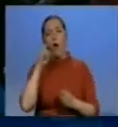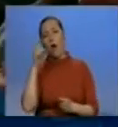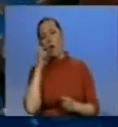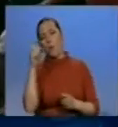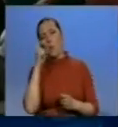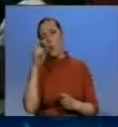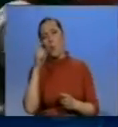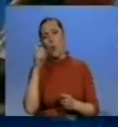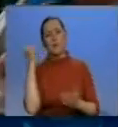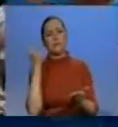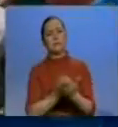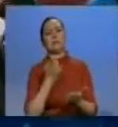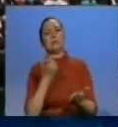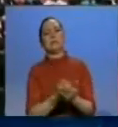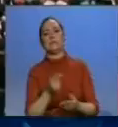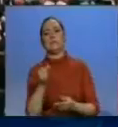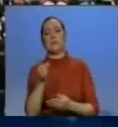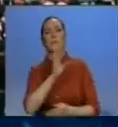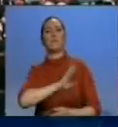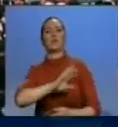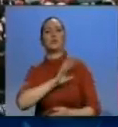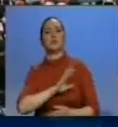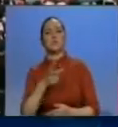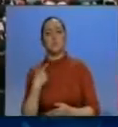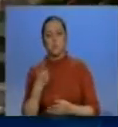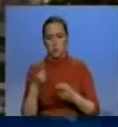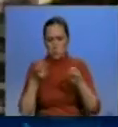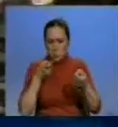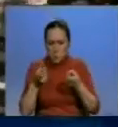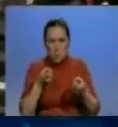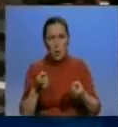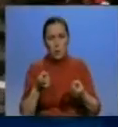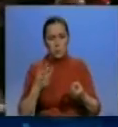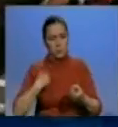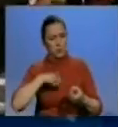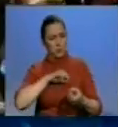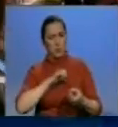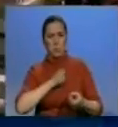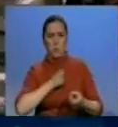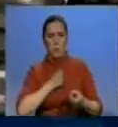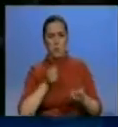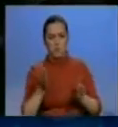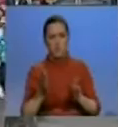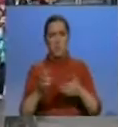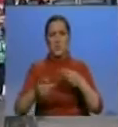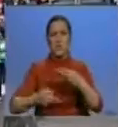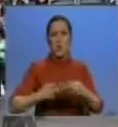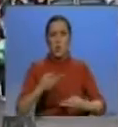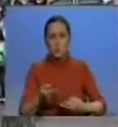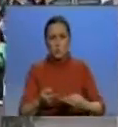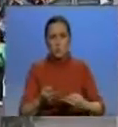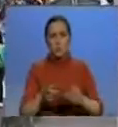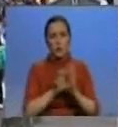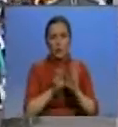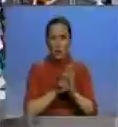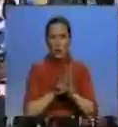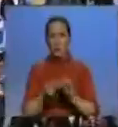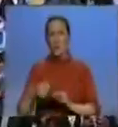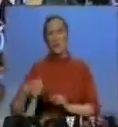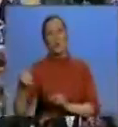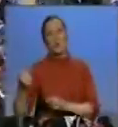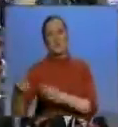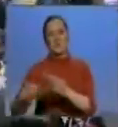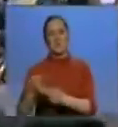la autoridad mayor control con los vendedores informales. Amenazan con volver a las calles. La marcha partió desde